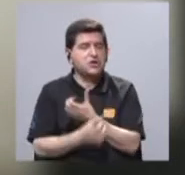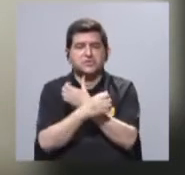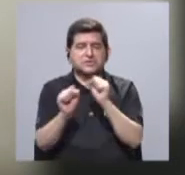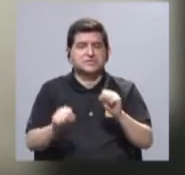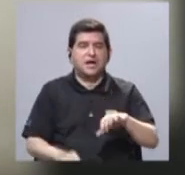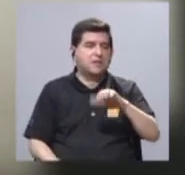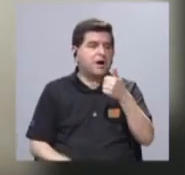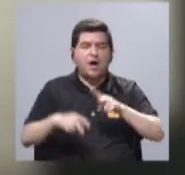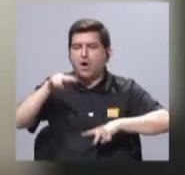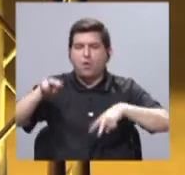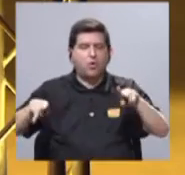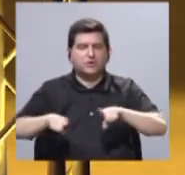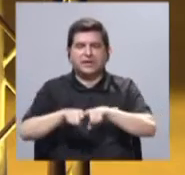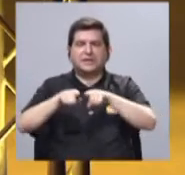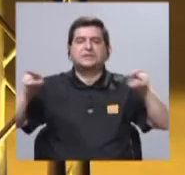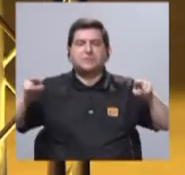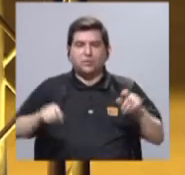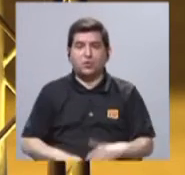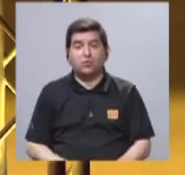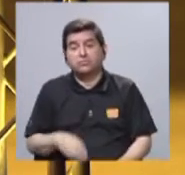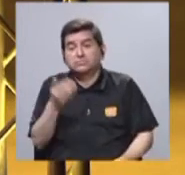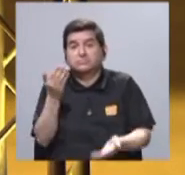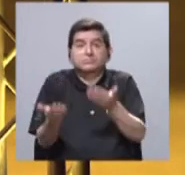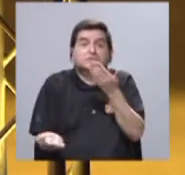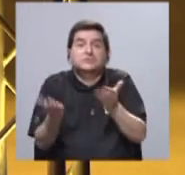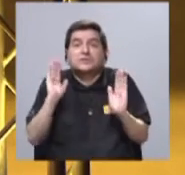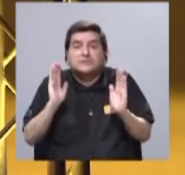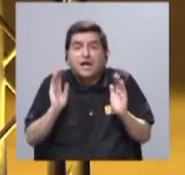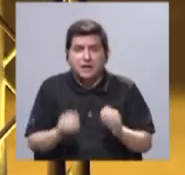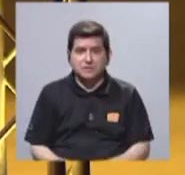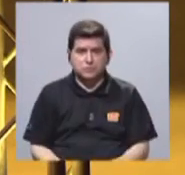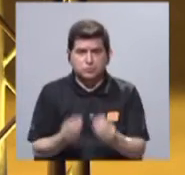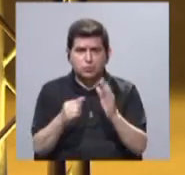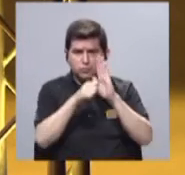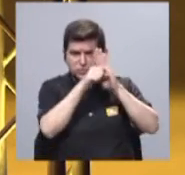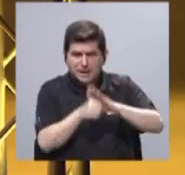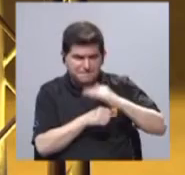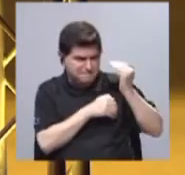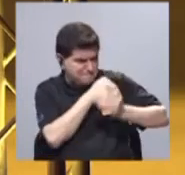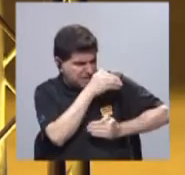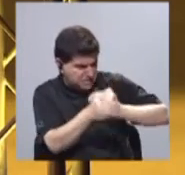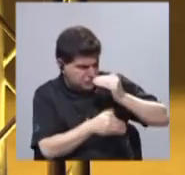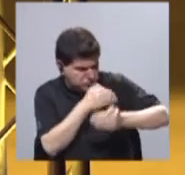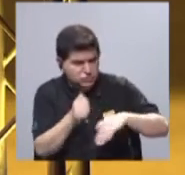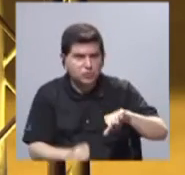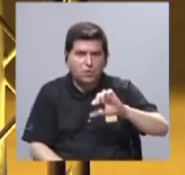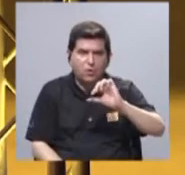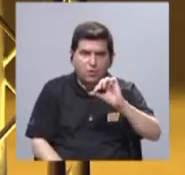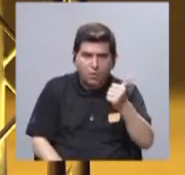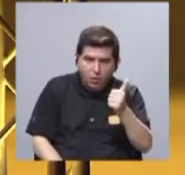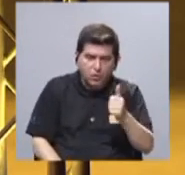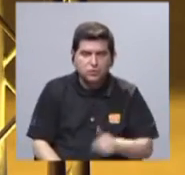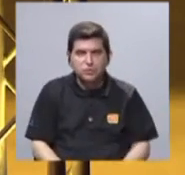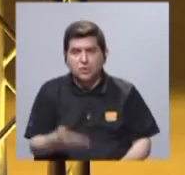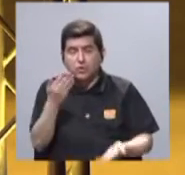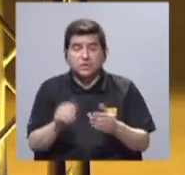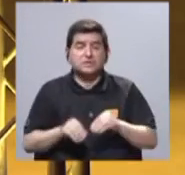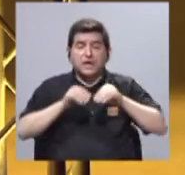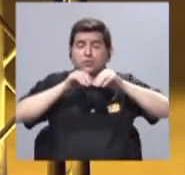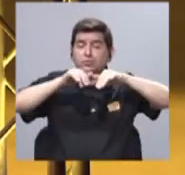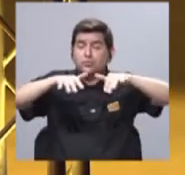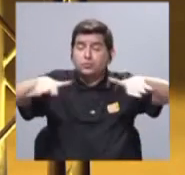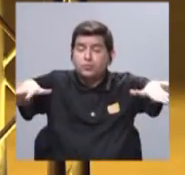tiene una sola dosis pero con pauta completa no se salva ni ninguna otra de las variantes que tenemos hasta este momento